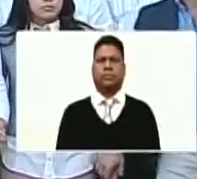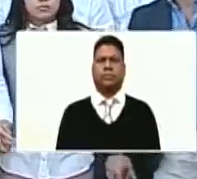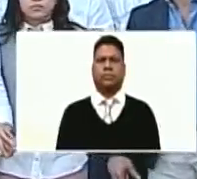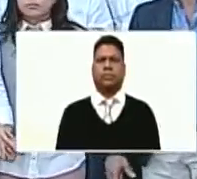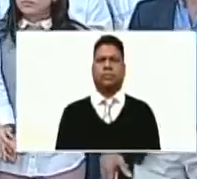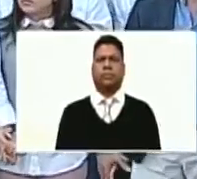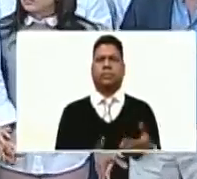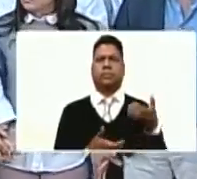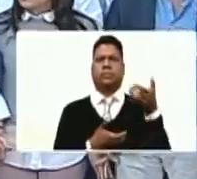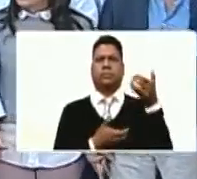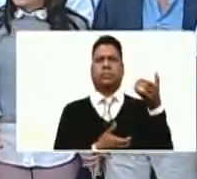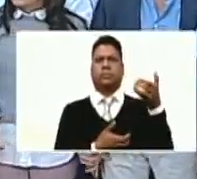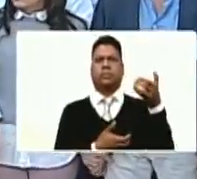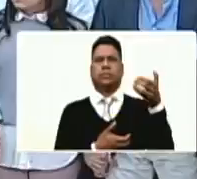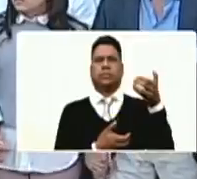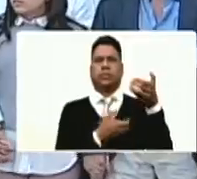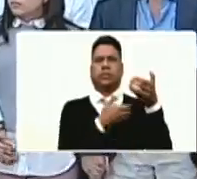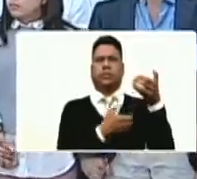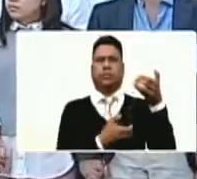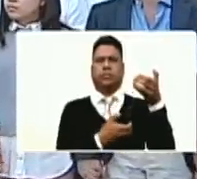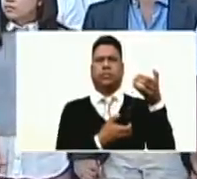¡Mantenimiento al cañón!